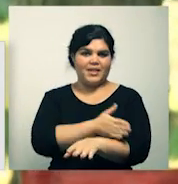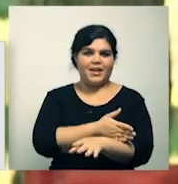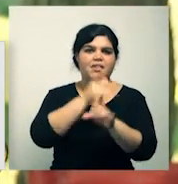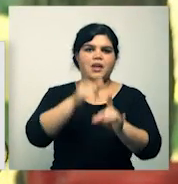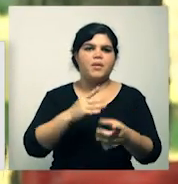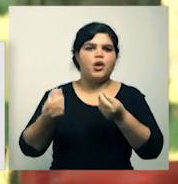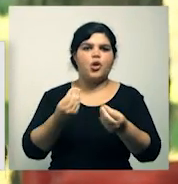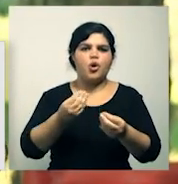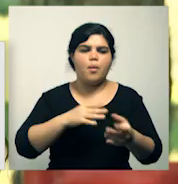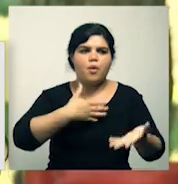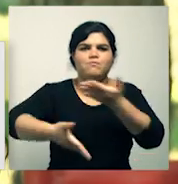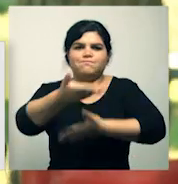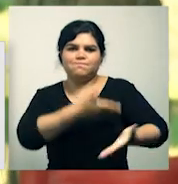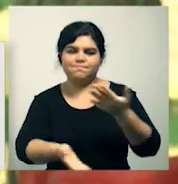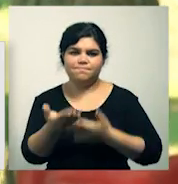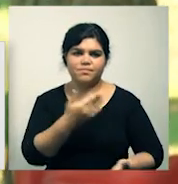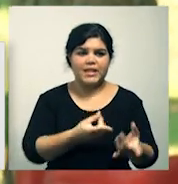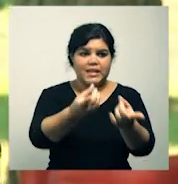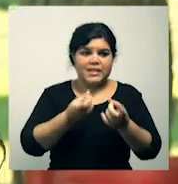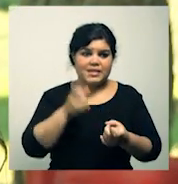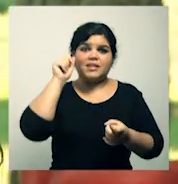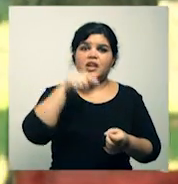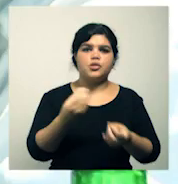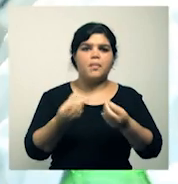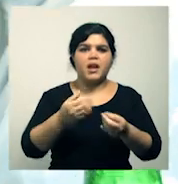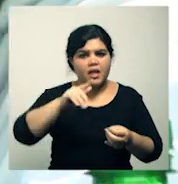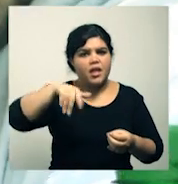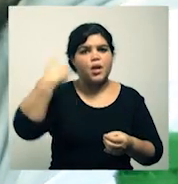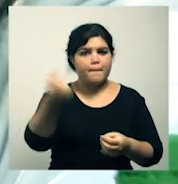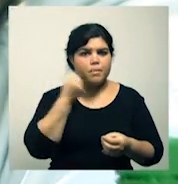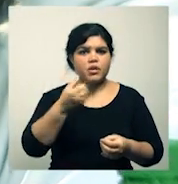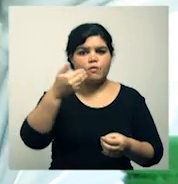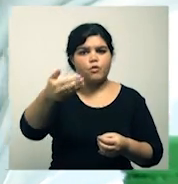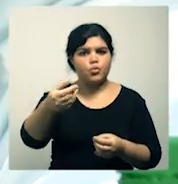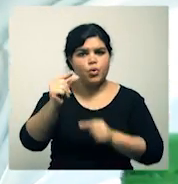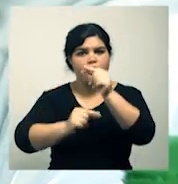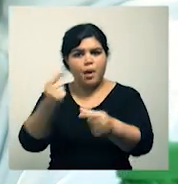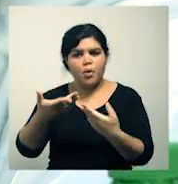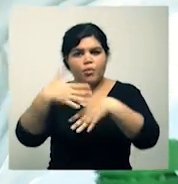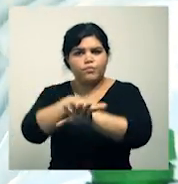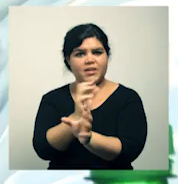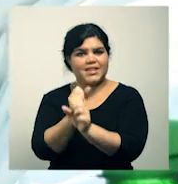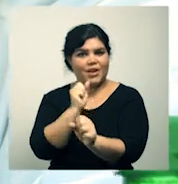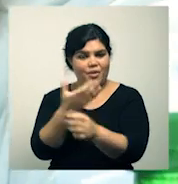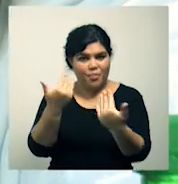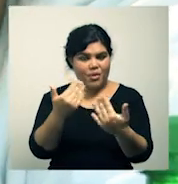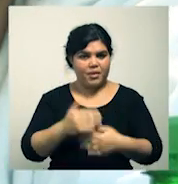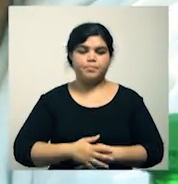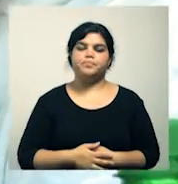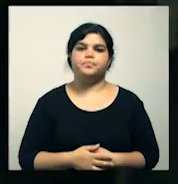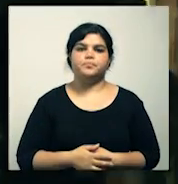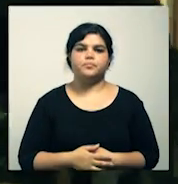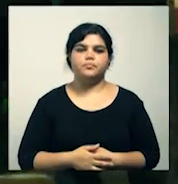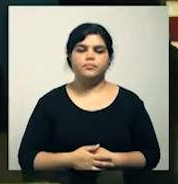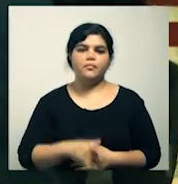académicas funcionales necesarias, importantes para luego insertarse en el mundo laboral. Hoy